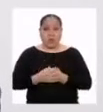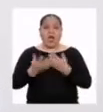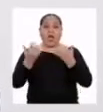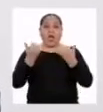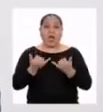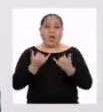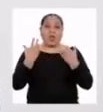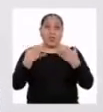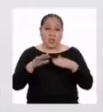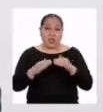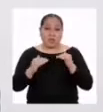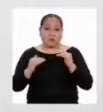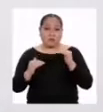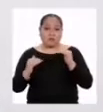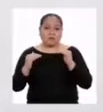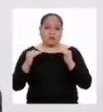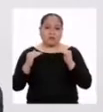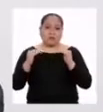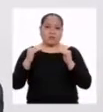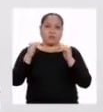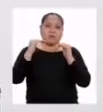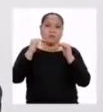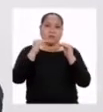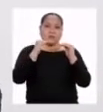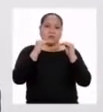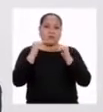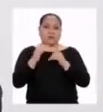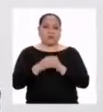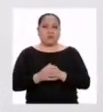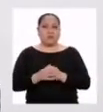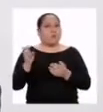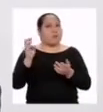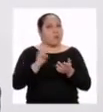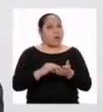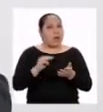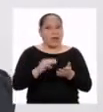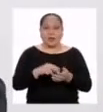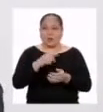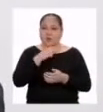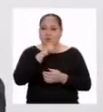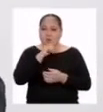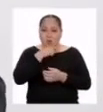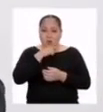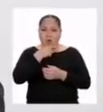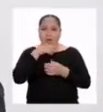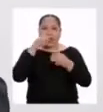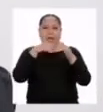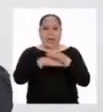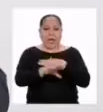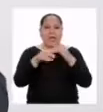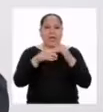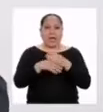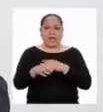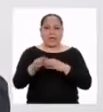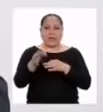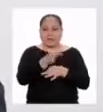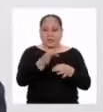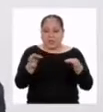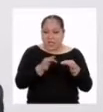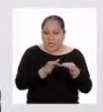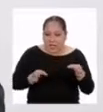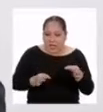se está normalizando. Más bien, cada vez más mujeres entran a estudiar